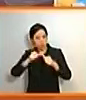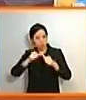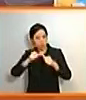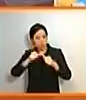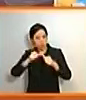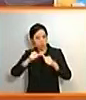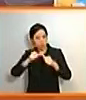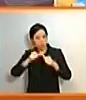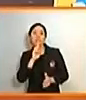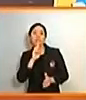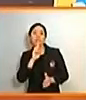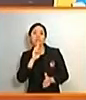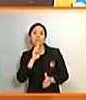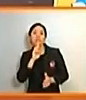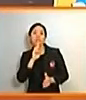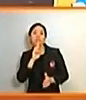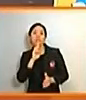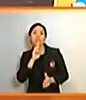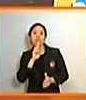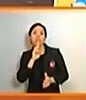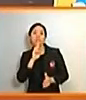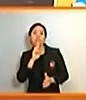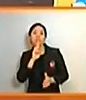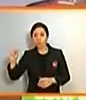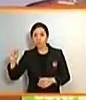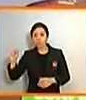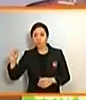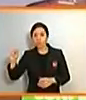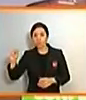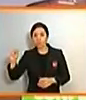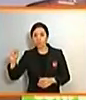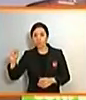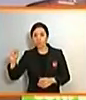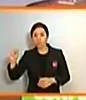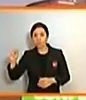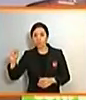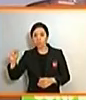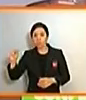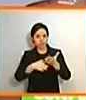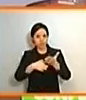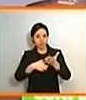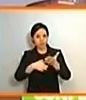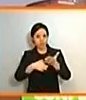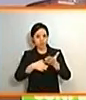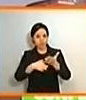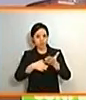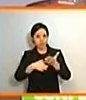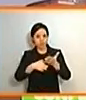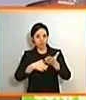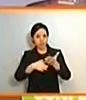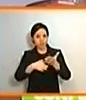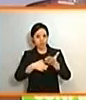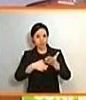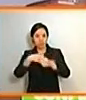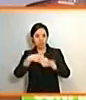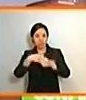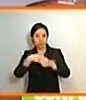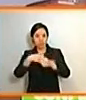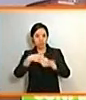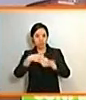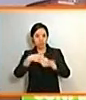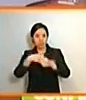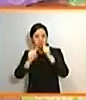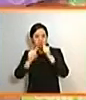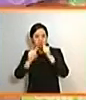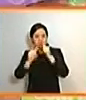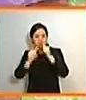en Honduras son Loto y Pani. Ahora preparen sus boletitos porque vamos a conocer los dos números premiados. Atentos todos, el primer